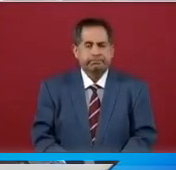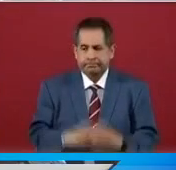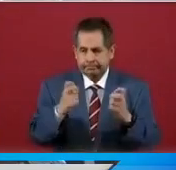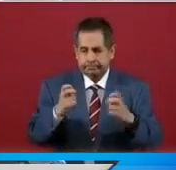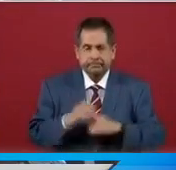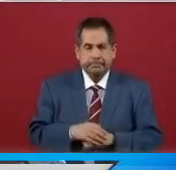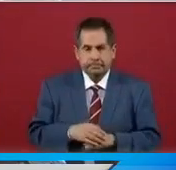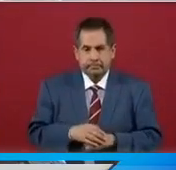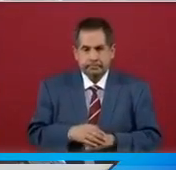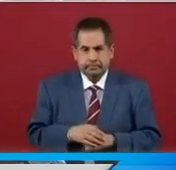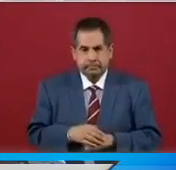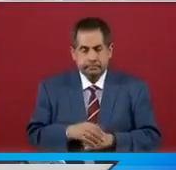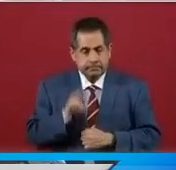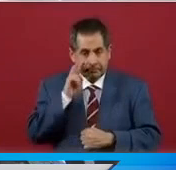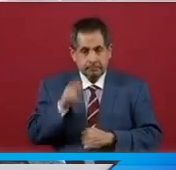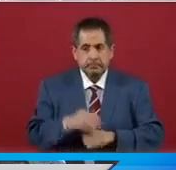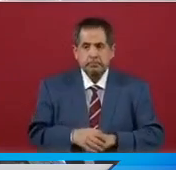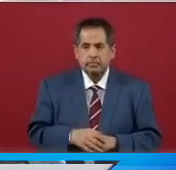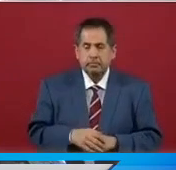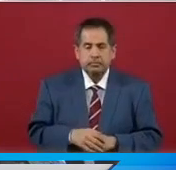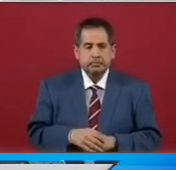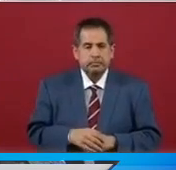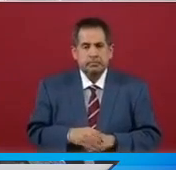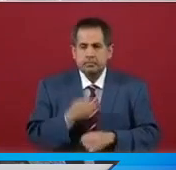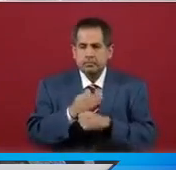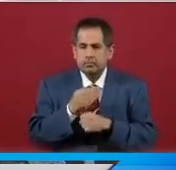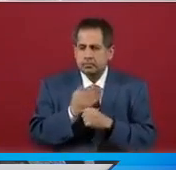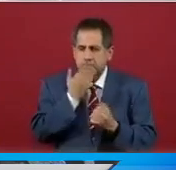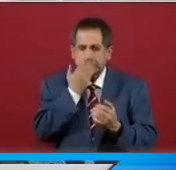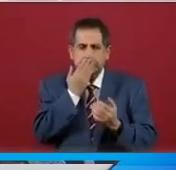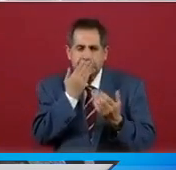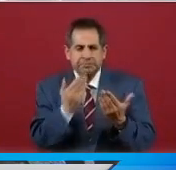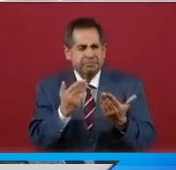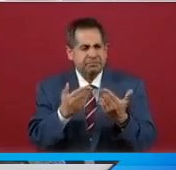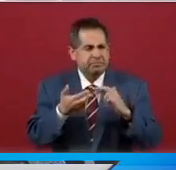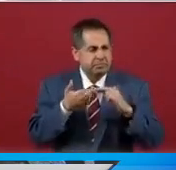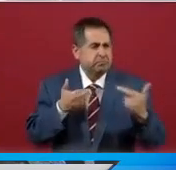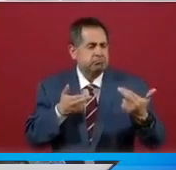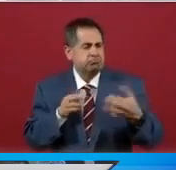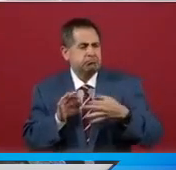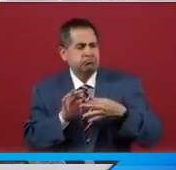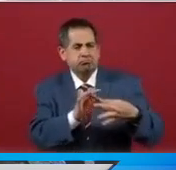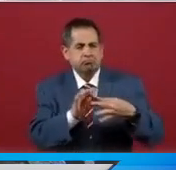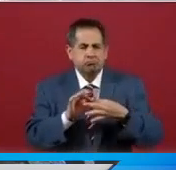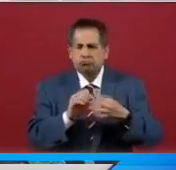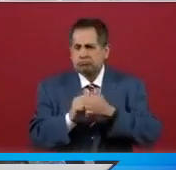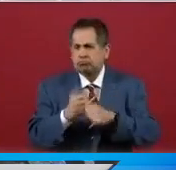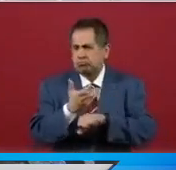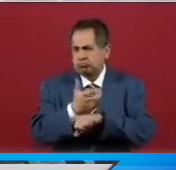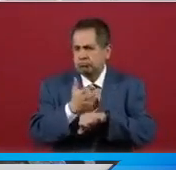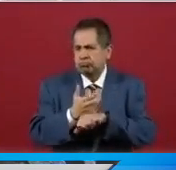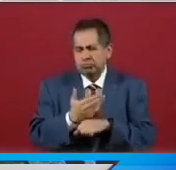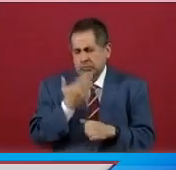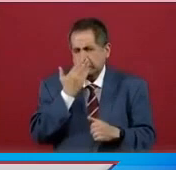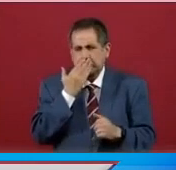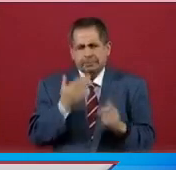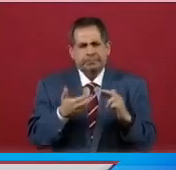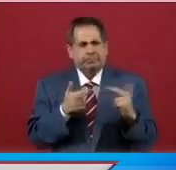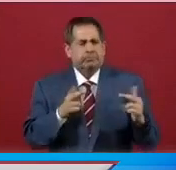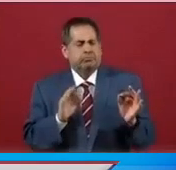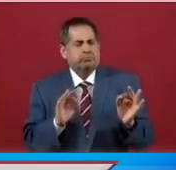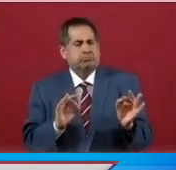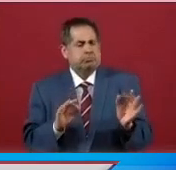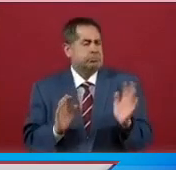Relación con Estados Unidos. Llevamos una muy buena relación con el gobierno de Estados Unidos. El objetivo es